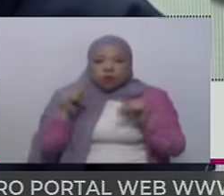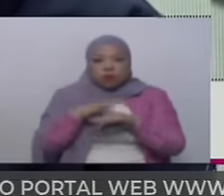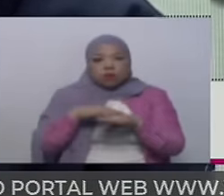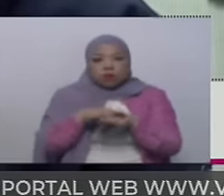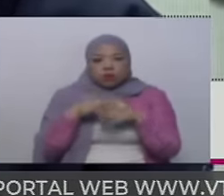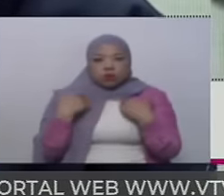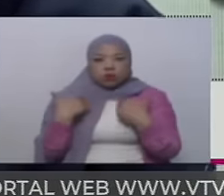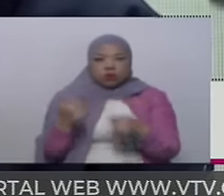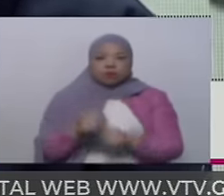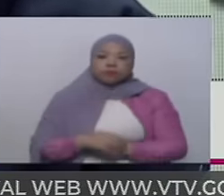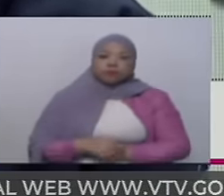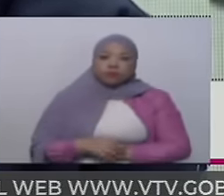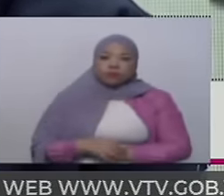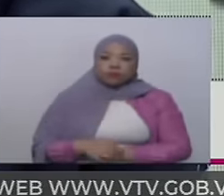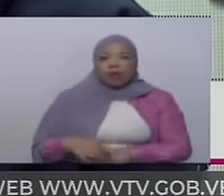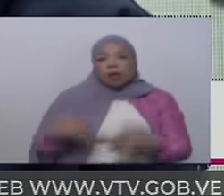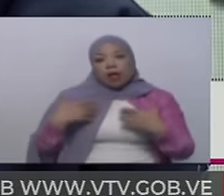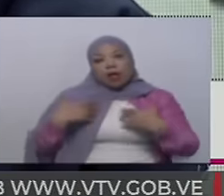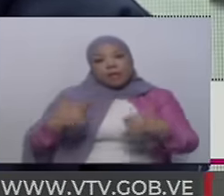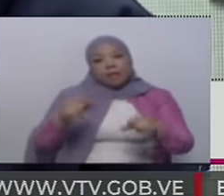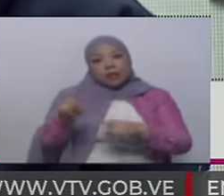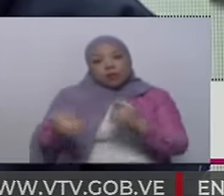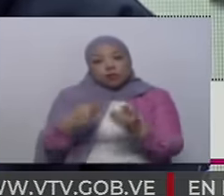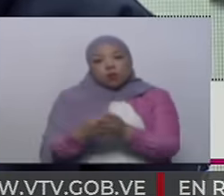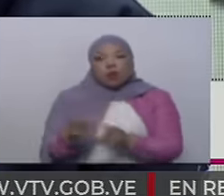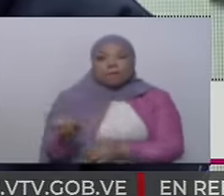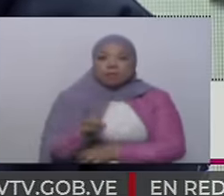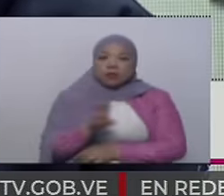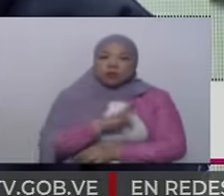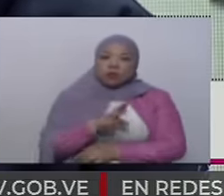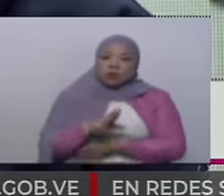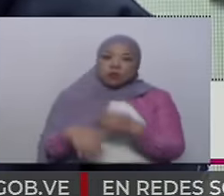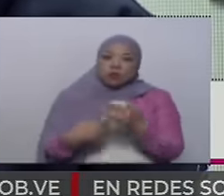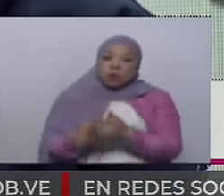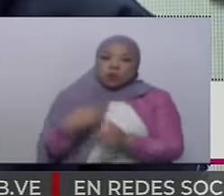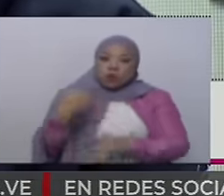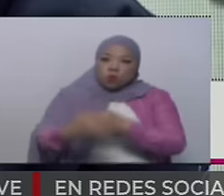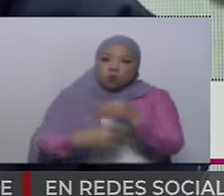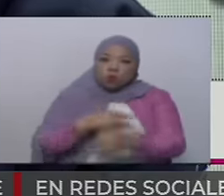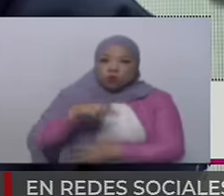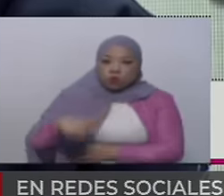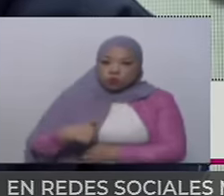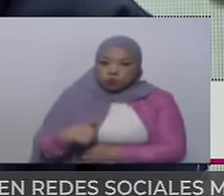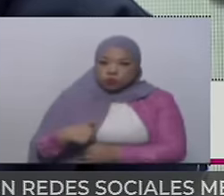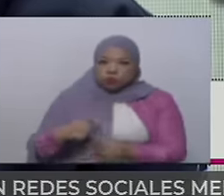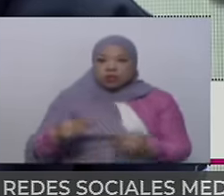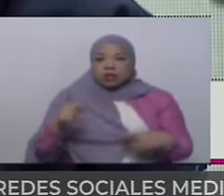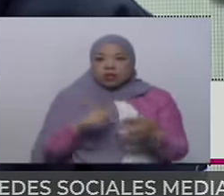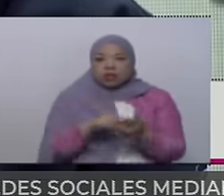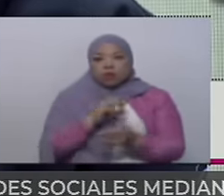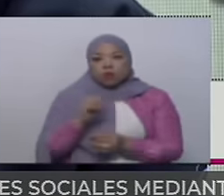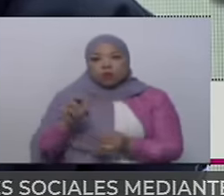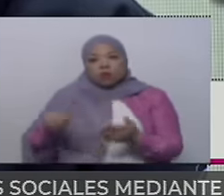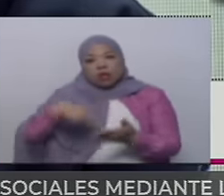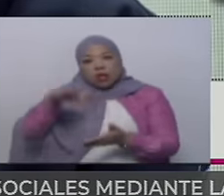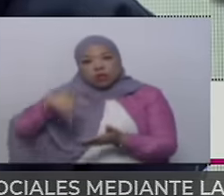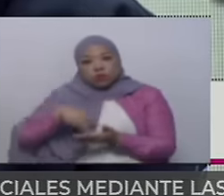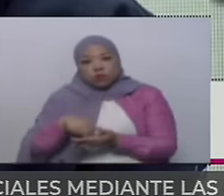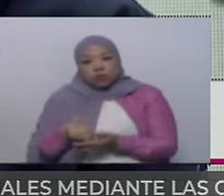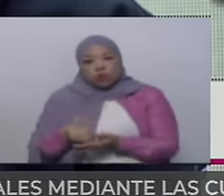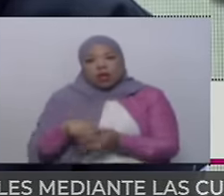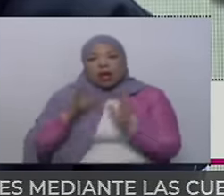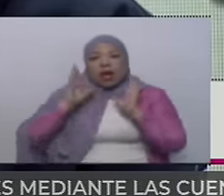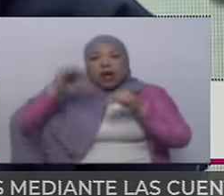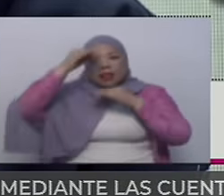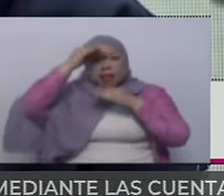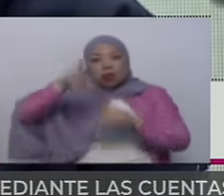de Salud. Especialistas venezolanos, presidente. La plataforma fue hecha por nosotros 100% nacional. Excelente. Para atender